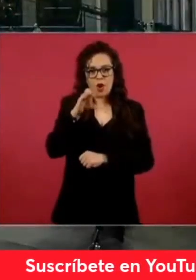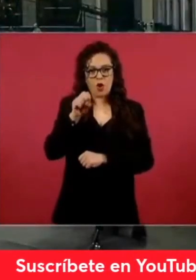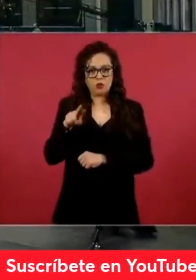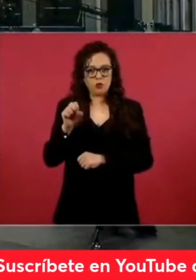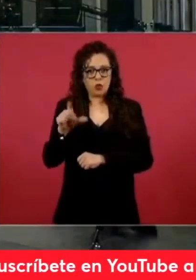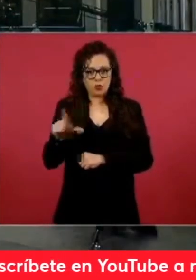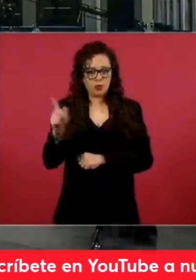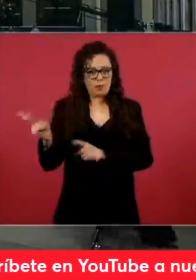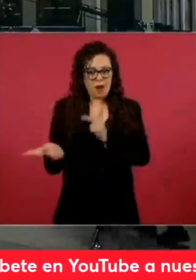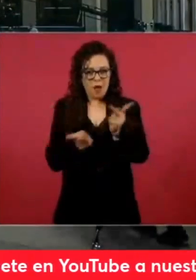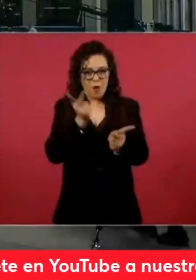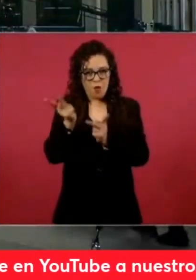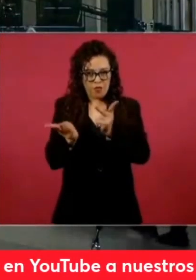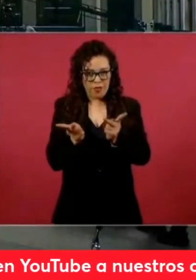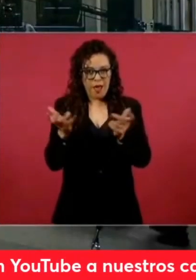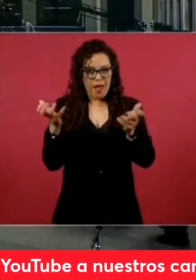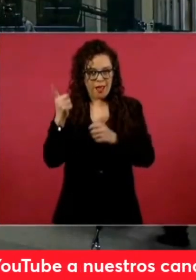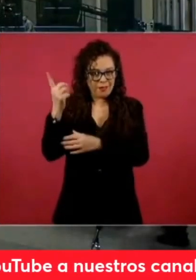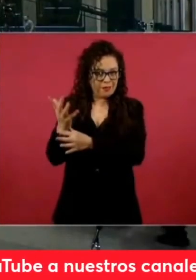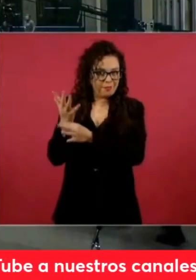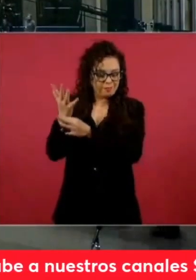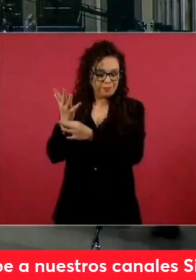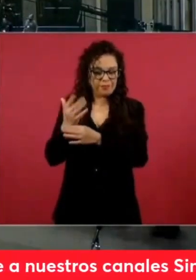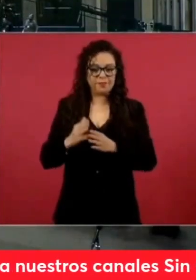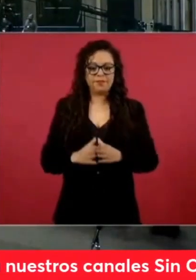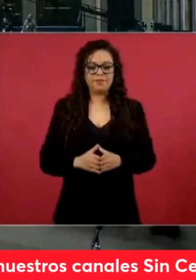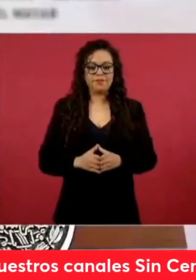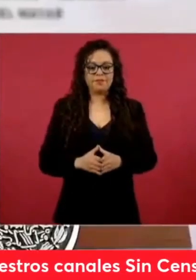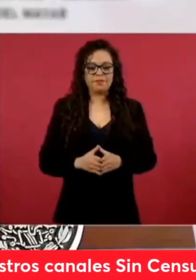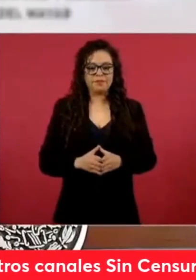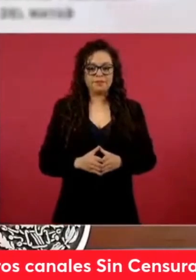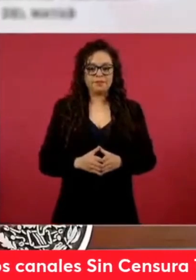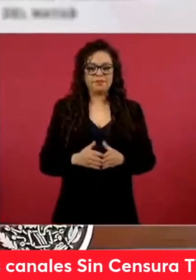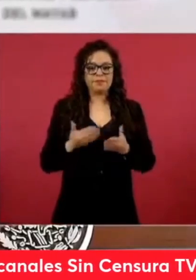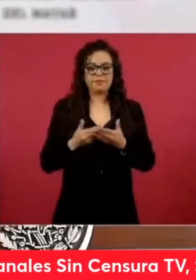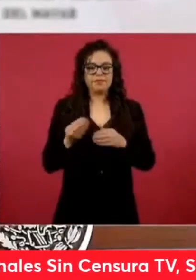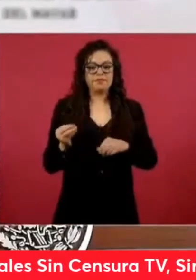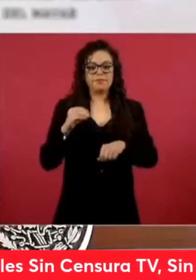Vamos a subir vamos a incluir Chanchamito